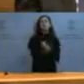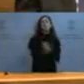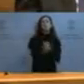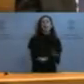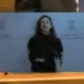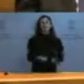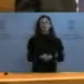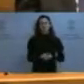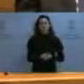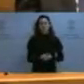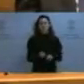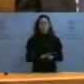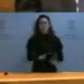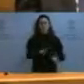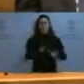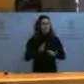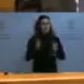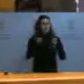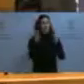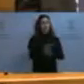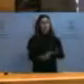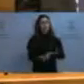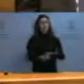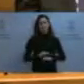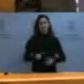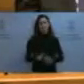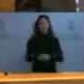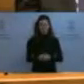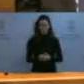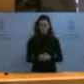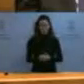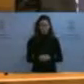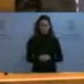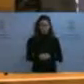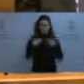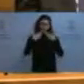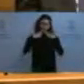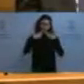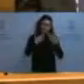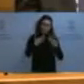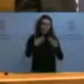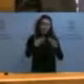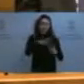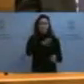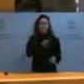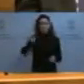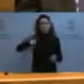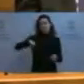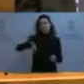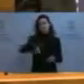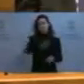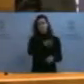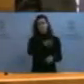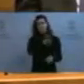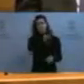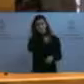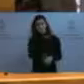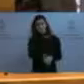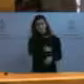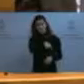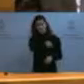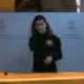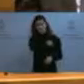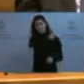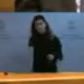Para contestar tiene la palabra el Consejo de Gobierno. Muchas gracias, señor presidente. Señoría, usted, que